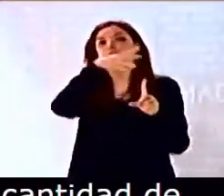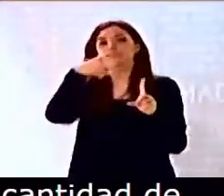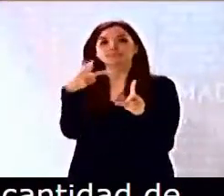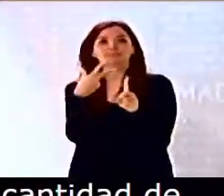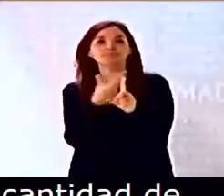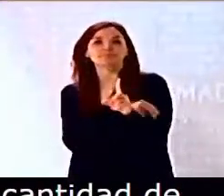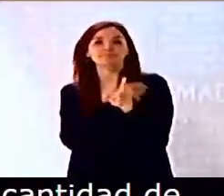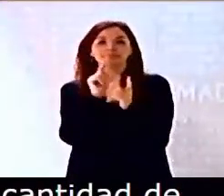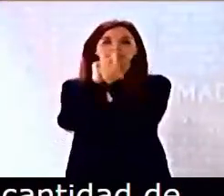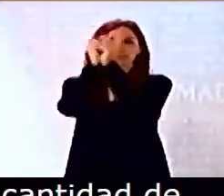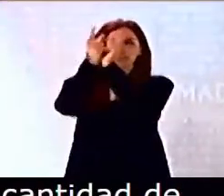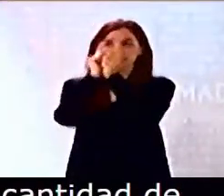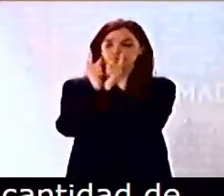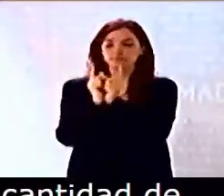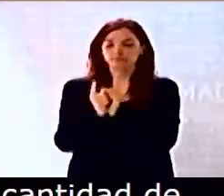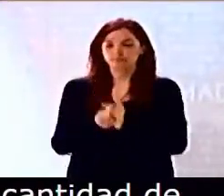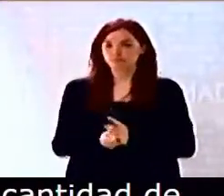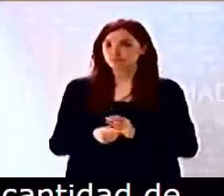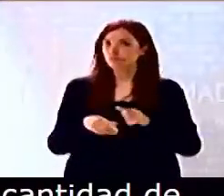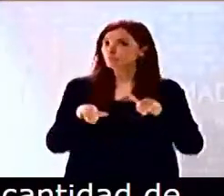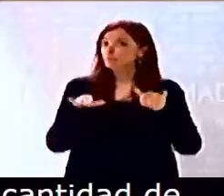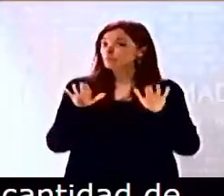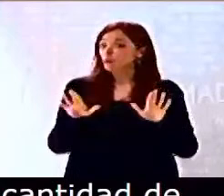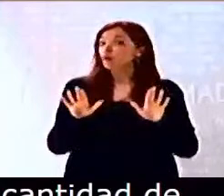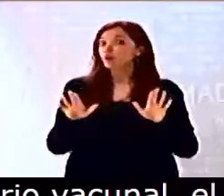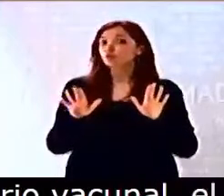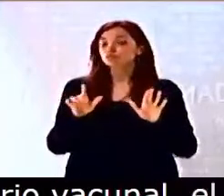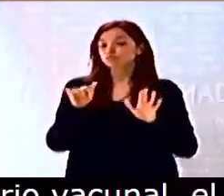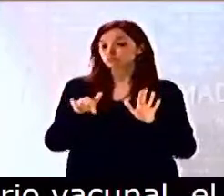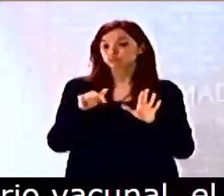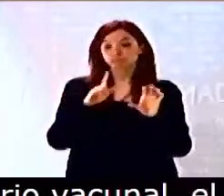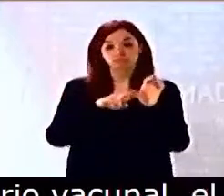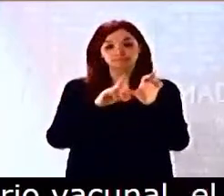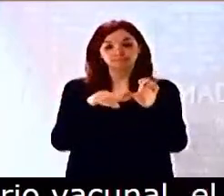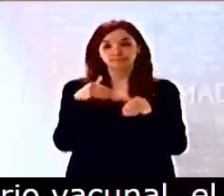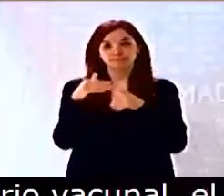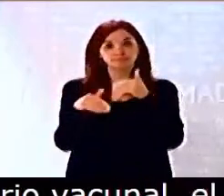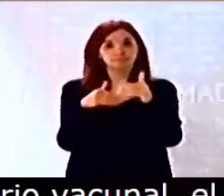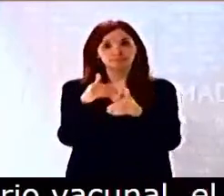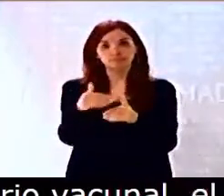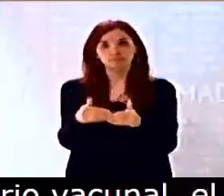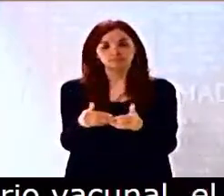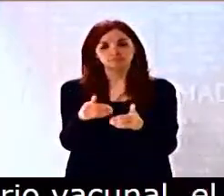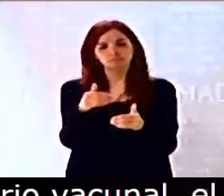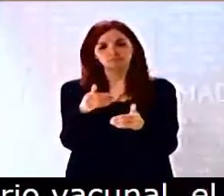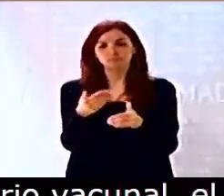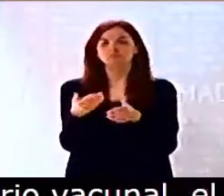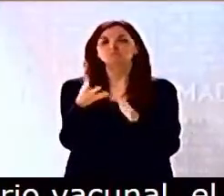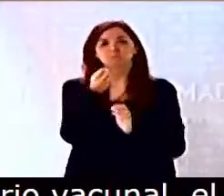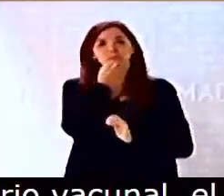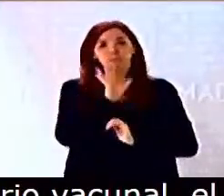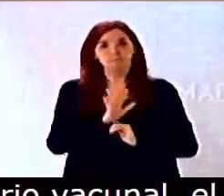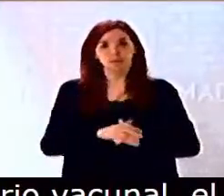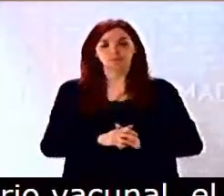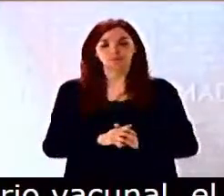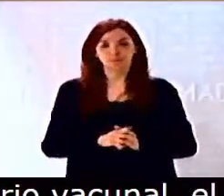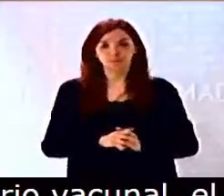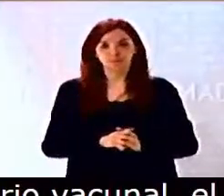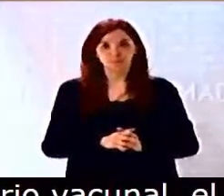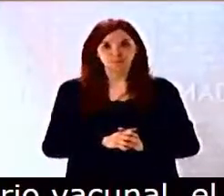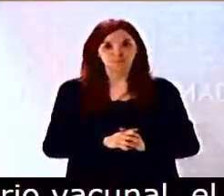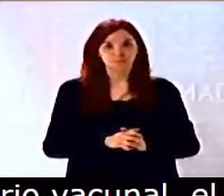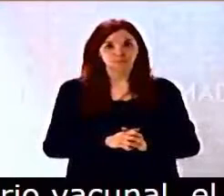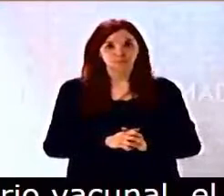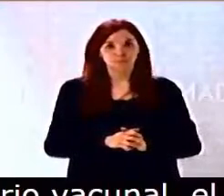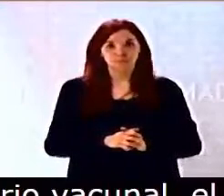vacunal, el proceso de vacunación en Extremadura va razonablemente bien.